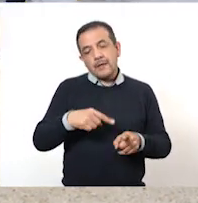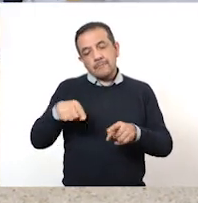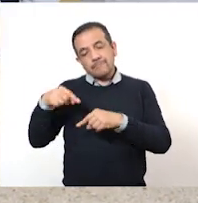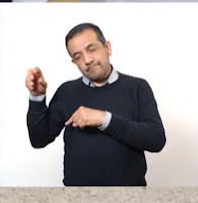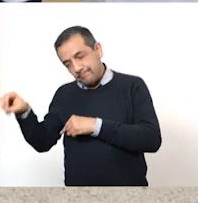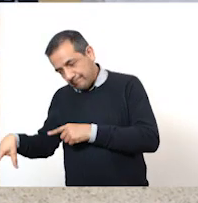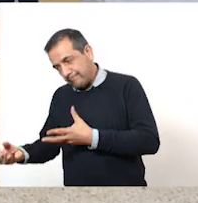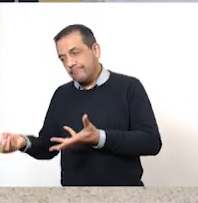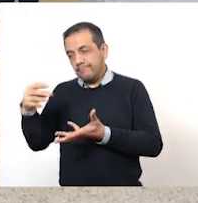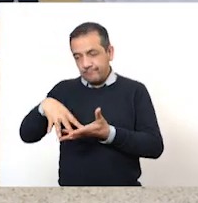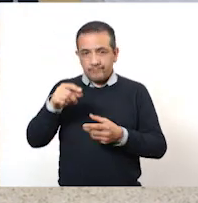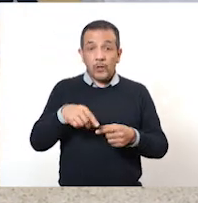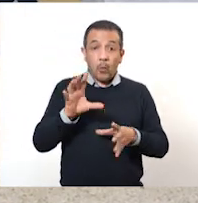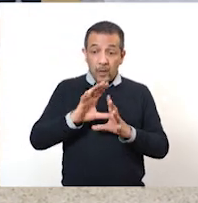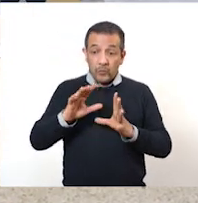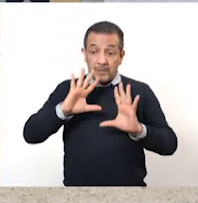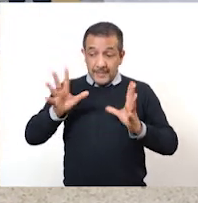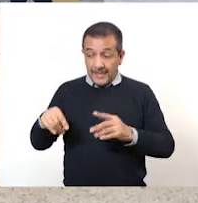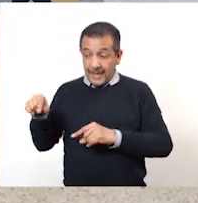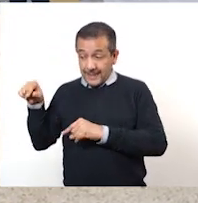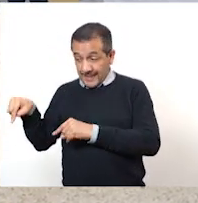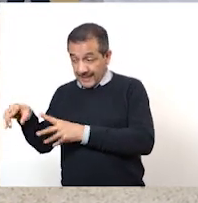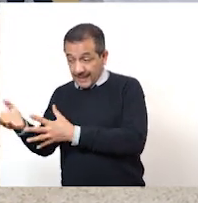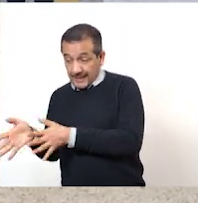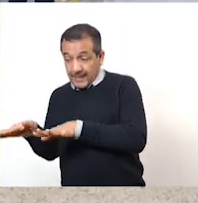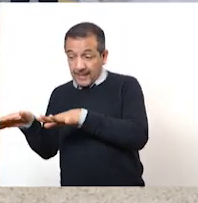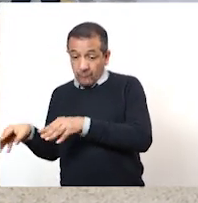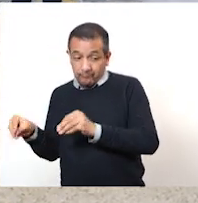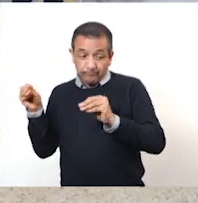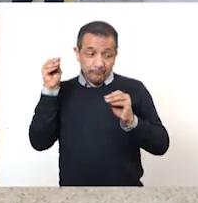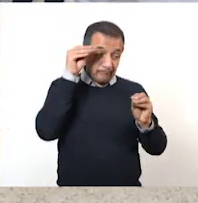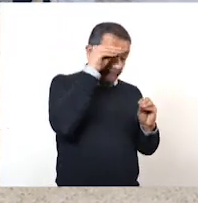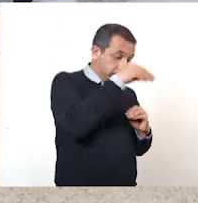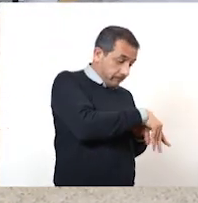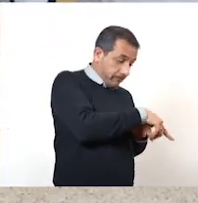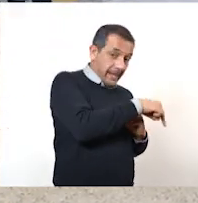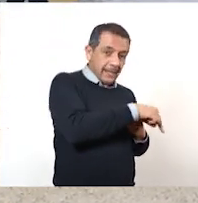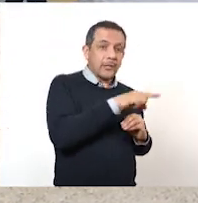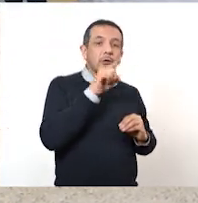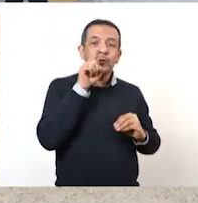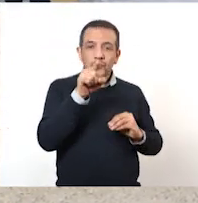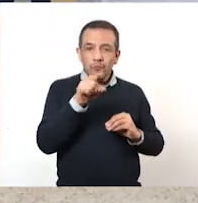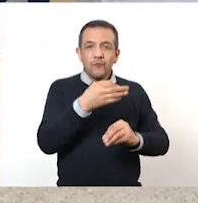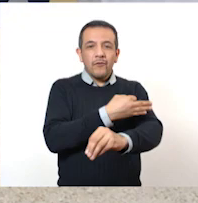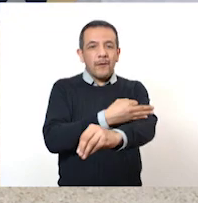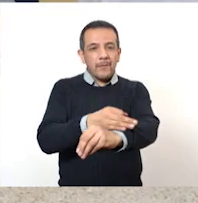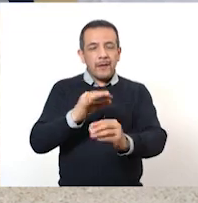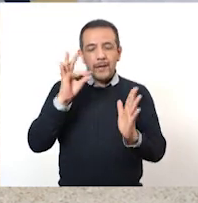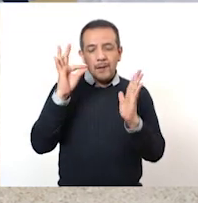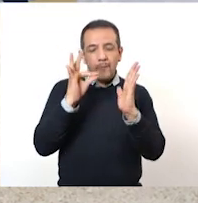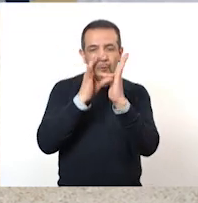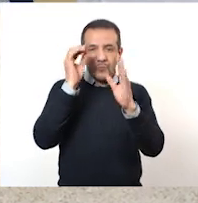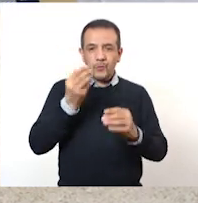ya tengas todas las pelotitas de papel en la cesta, has obtenido un punto por